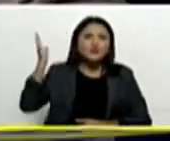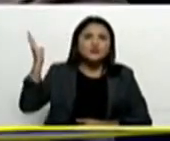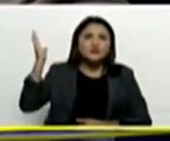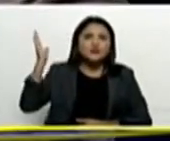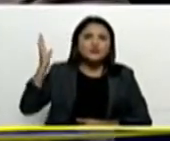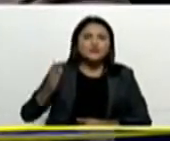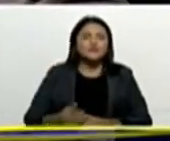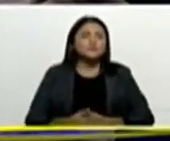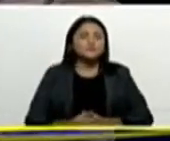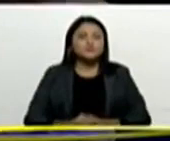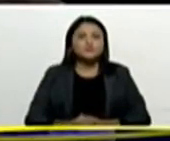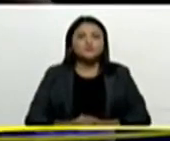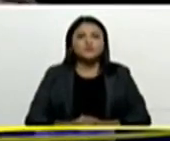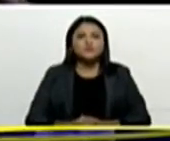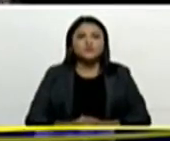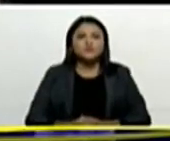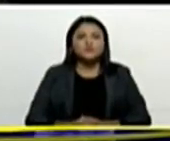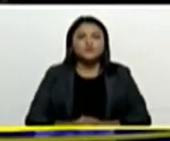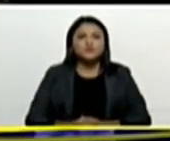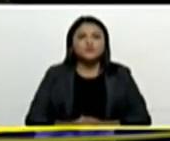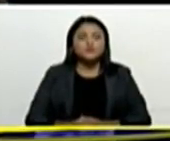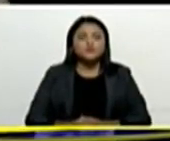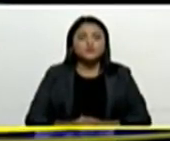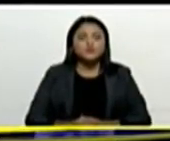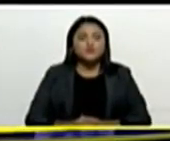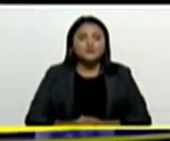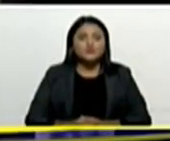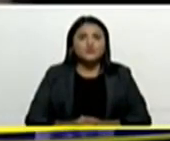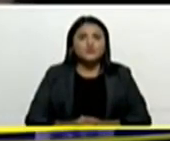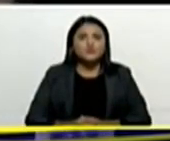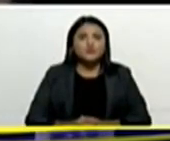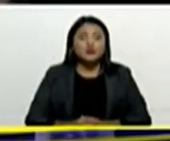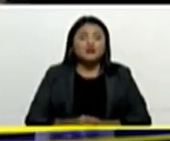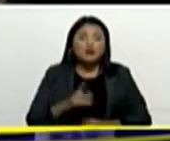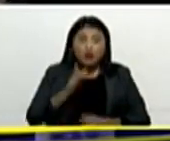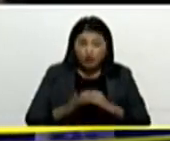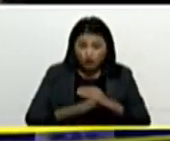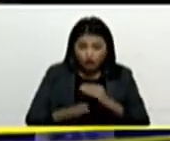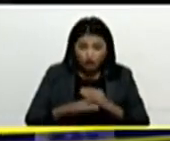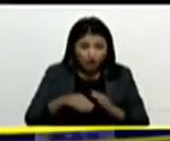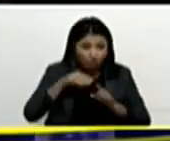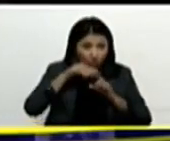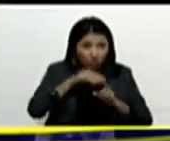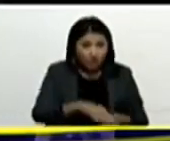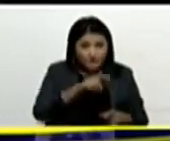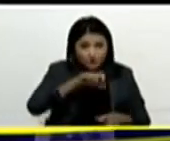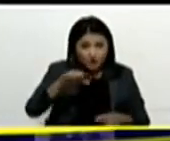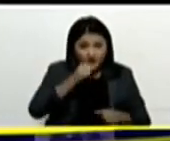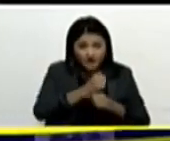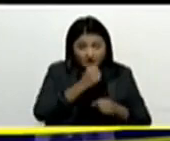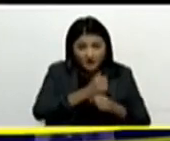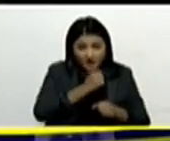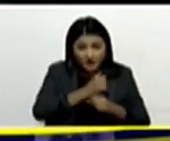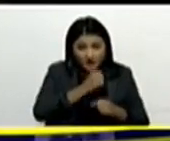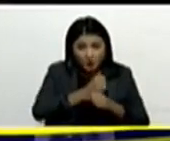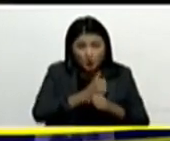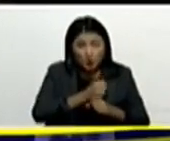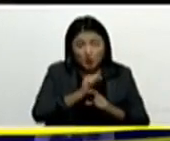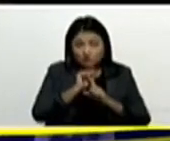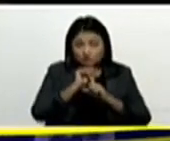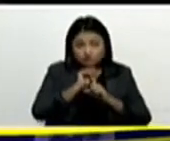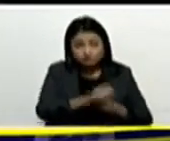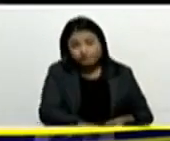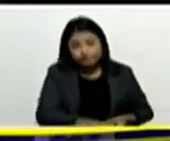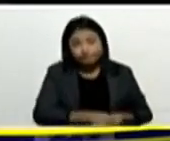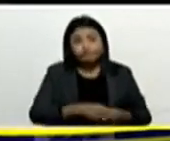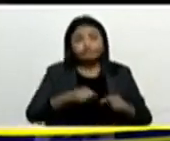Mientras se sigue explotando a la clase trabajadora, se sigue depredando nuestro planeta y